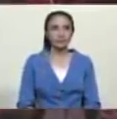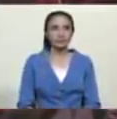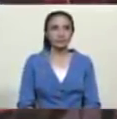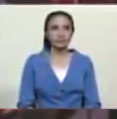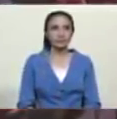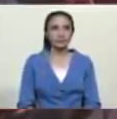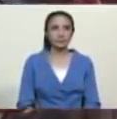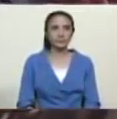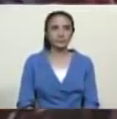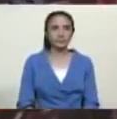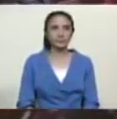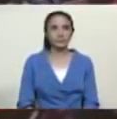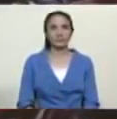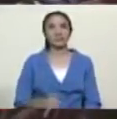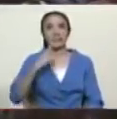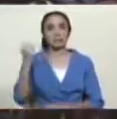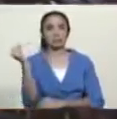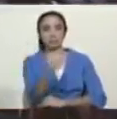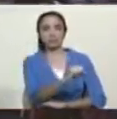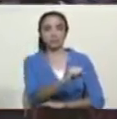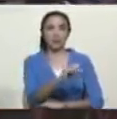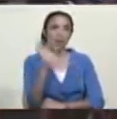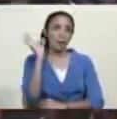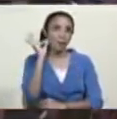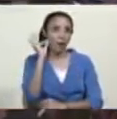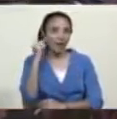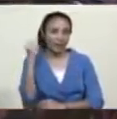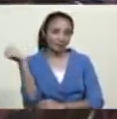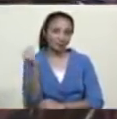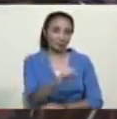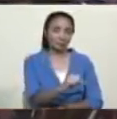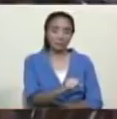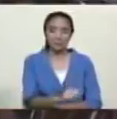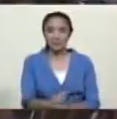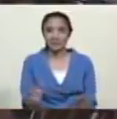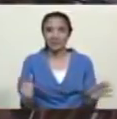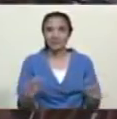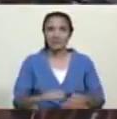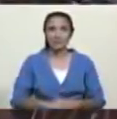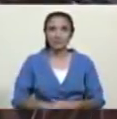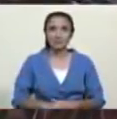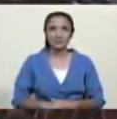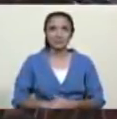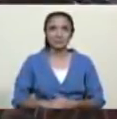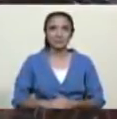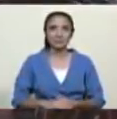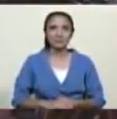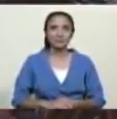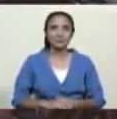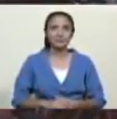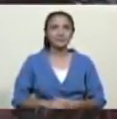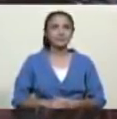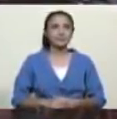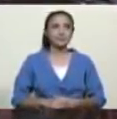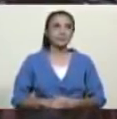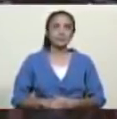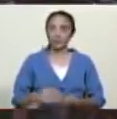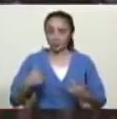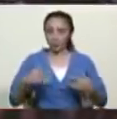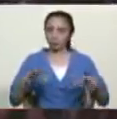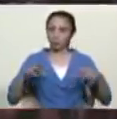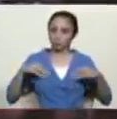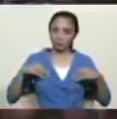mujeres? Nos dieron una paliza, ¿oyeron? No es por nada, no es por nada, pero nos dieron una paliza. Lo asumo